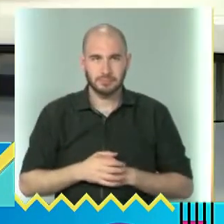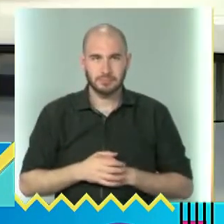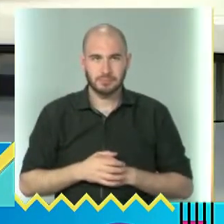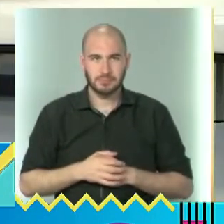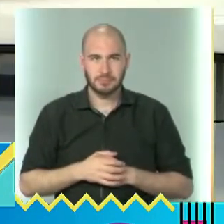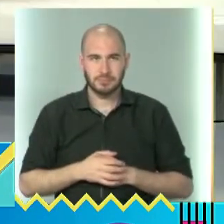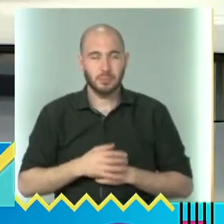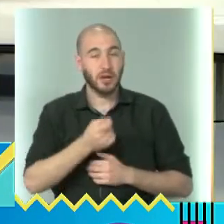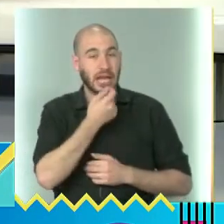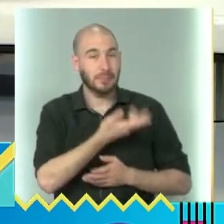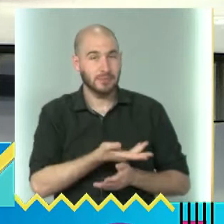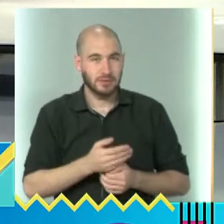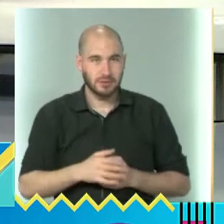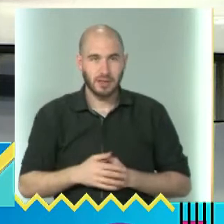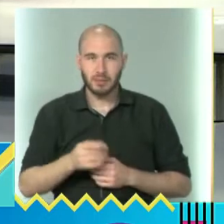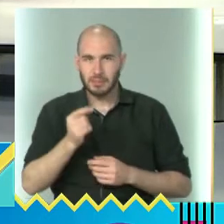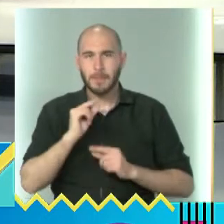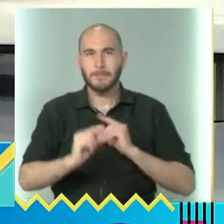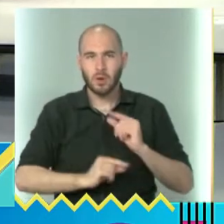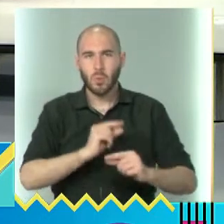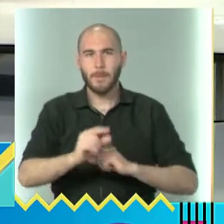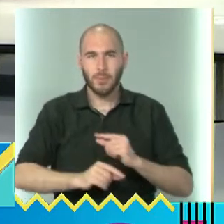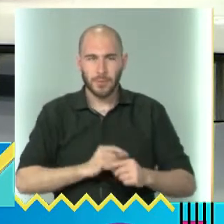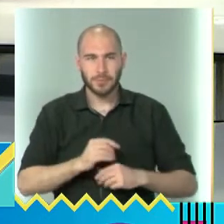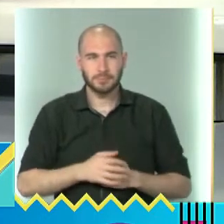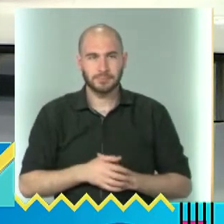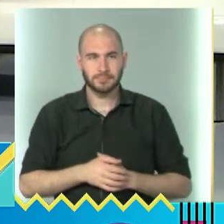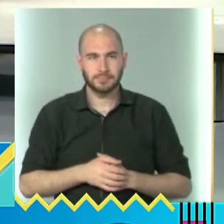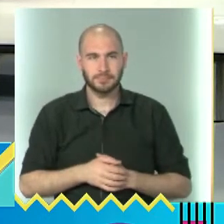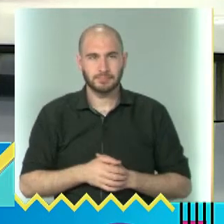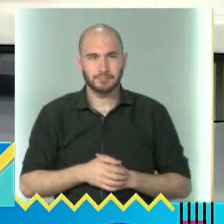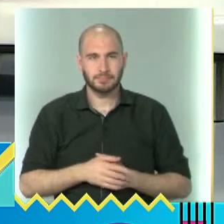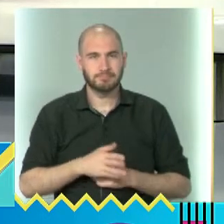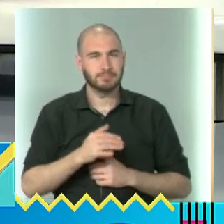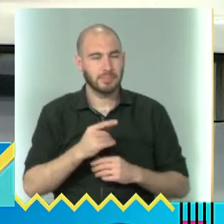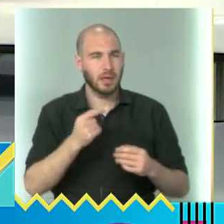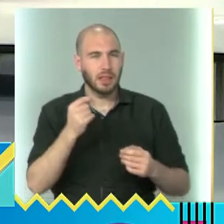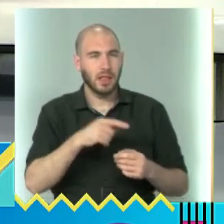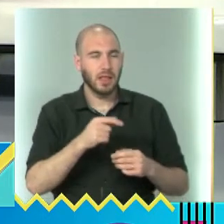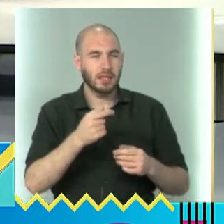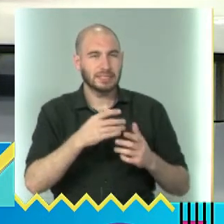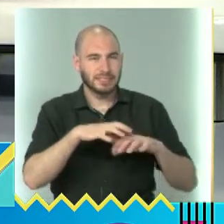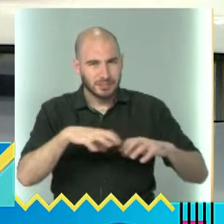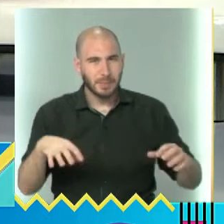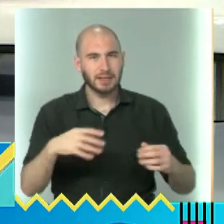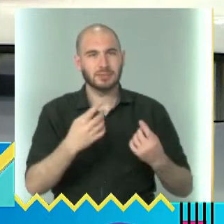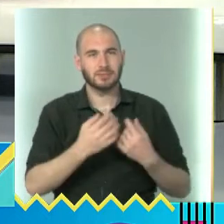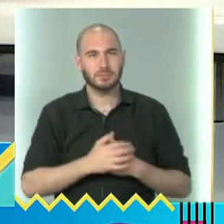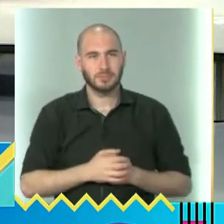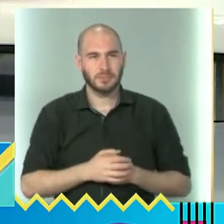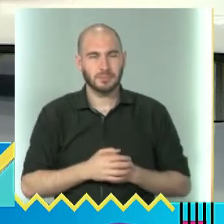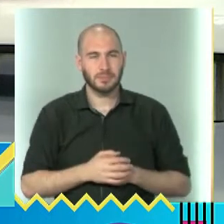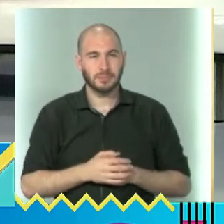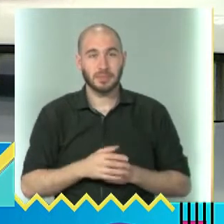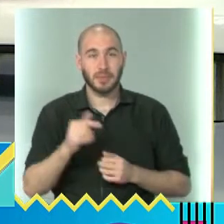se te ocurre? Incorporando quizás un poco más de a poco, ¿no? Lo que tiene que ver y no venir a romper o proponer otro tipo de